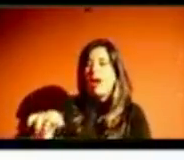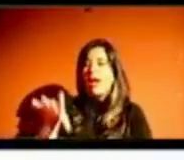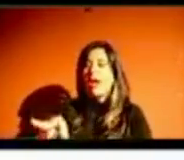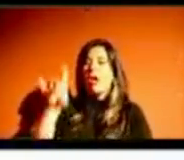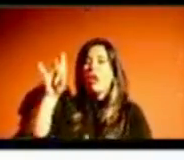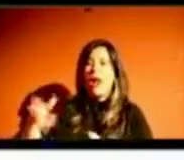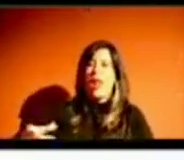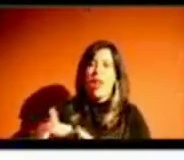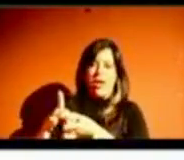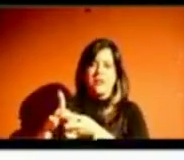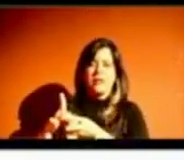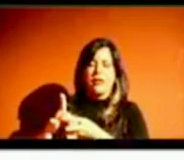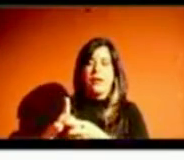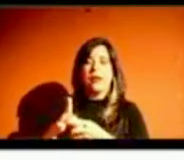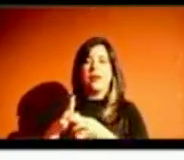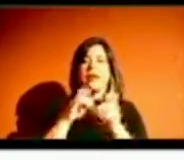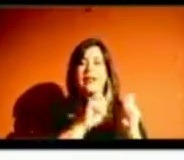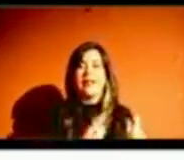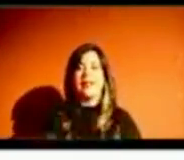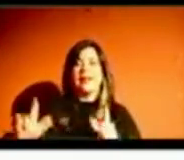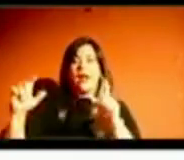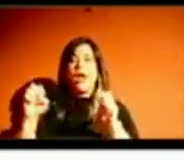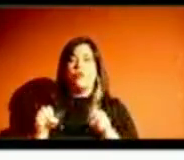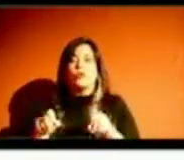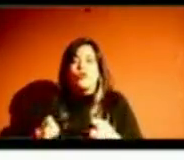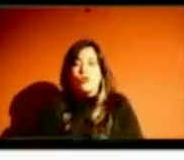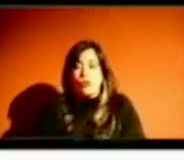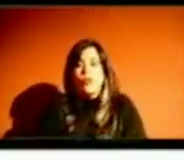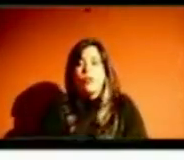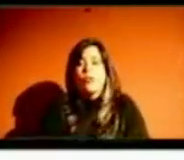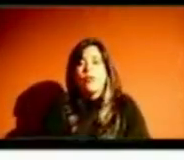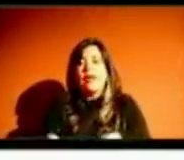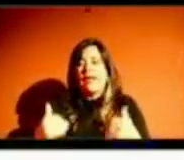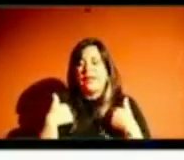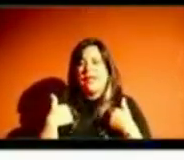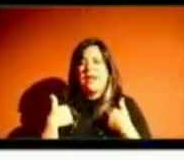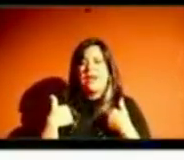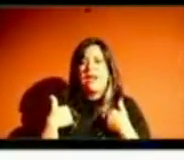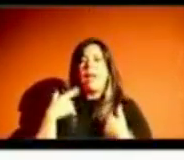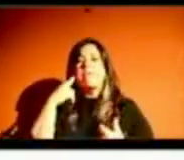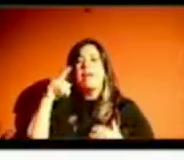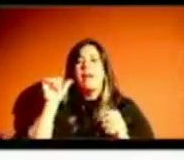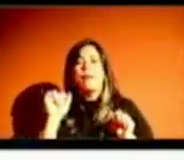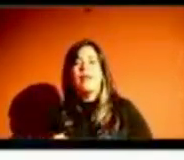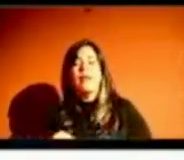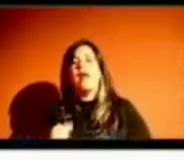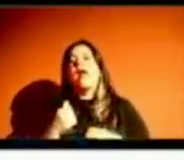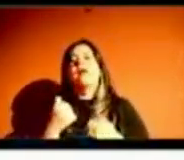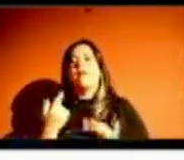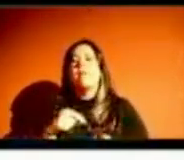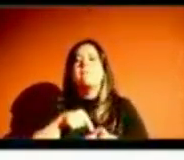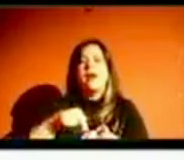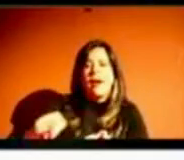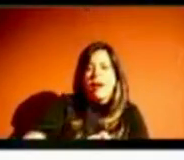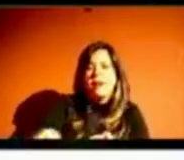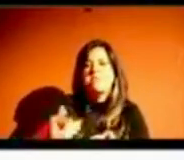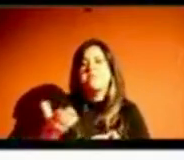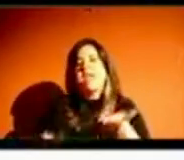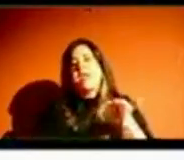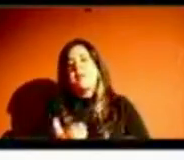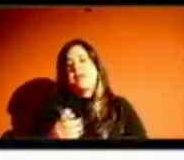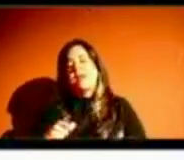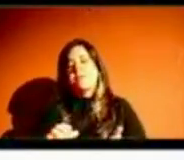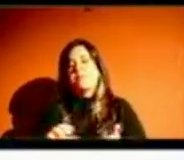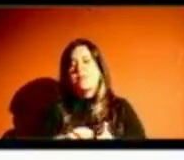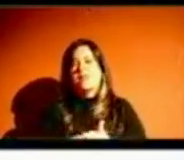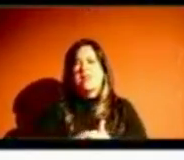ese enlace y le traerá las opciones, ¿verdad?, que tiene disponible para poder efectuar su pago, ya sea por tarjeta